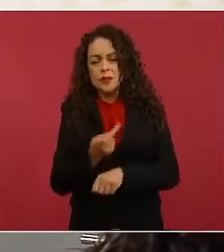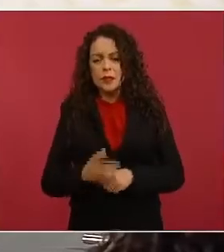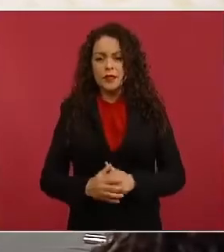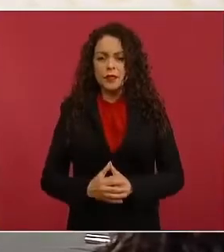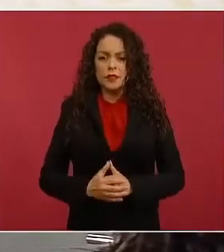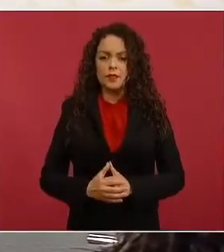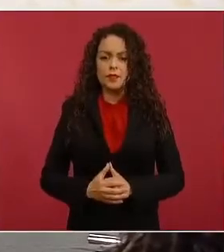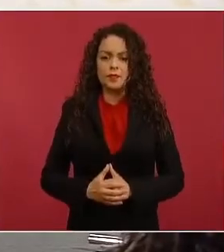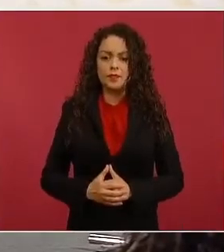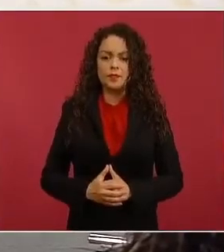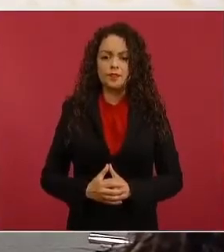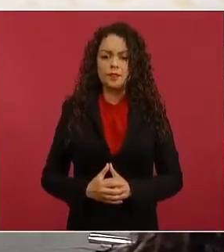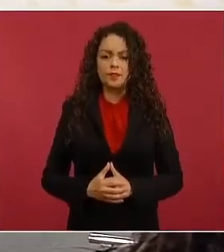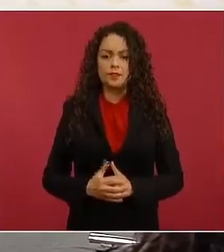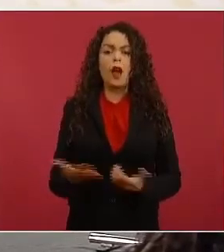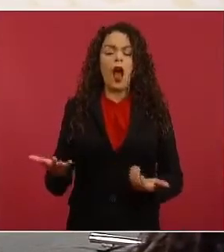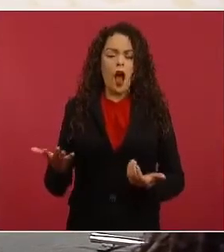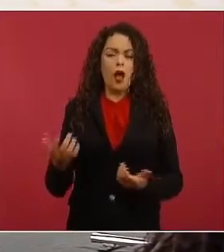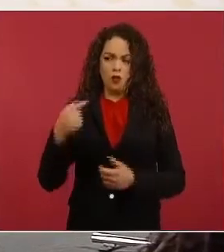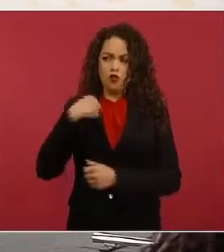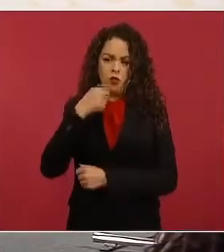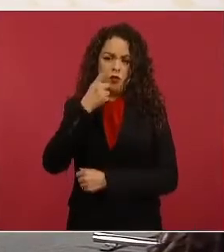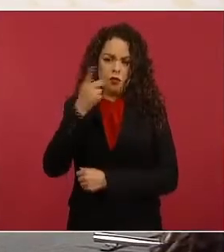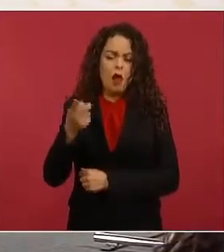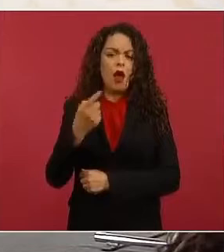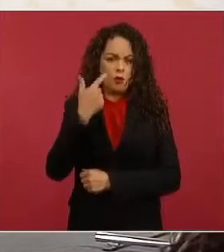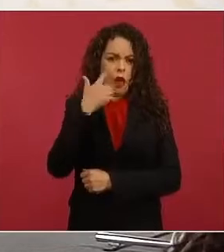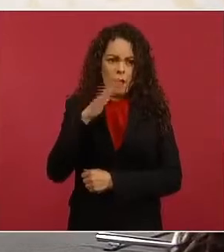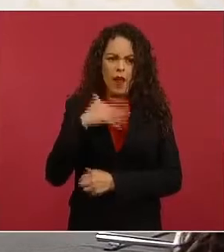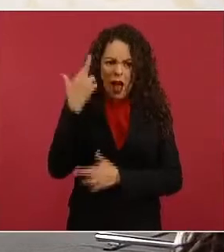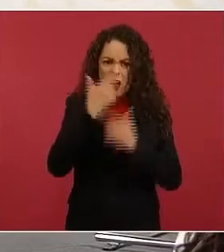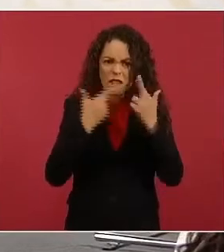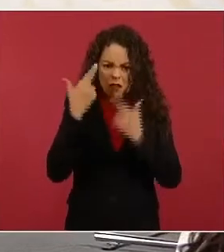Entonces, dijimos que lo íbamos a ver